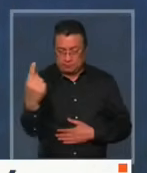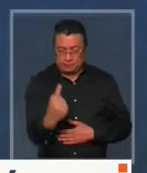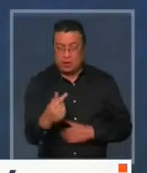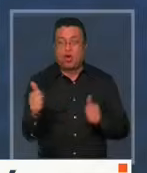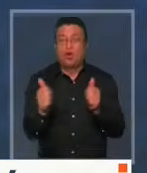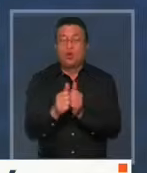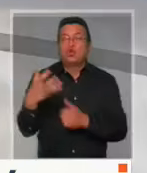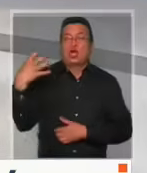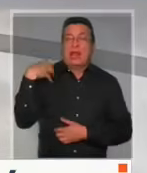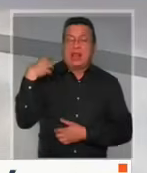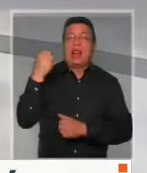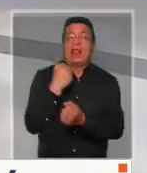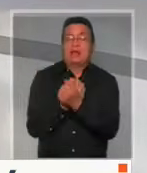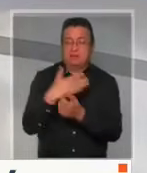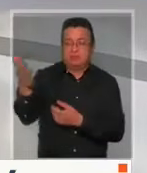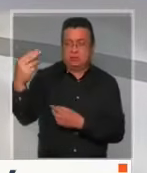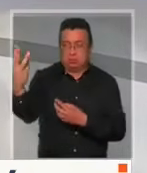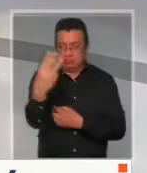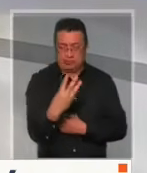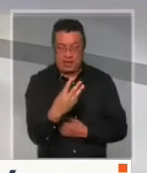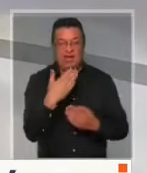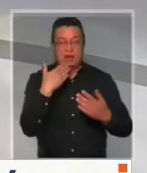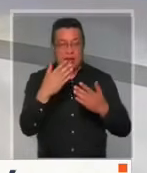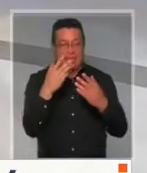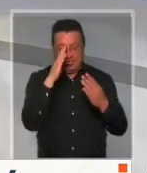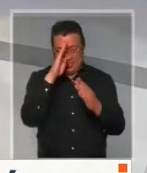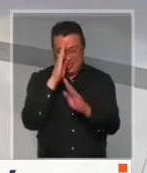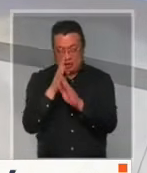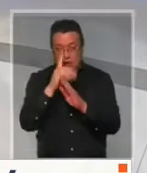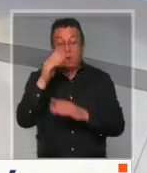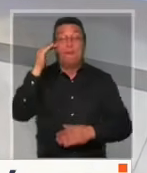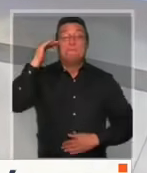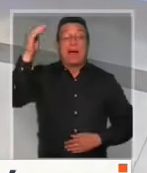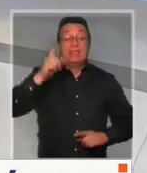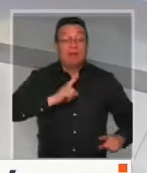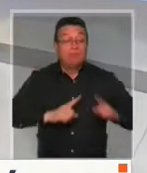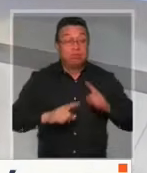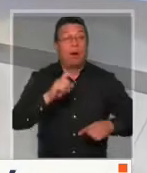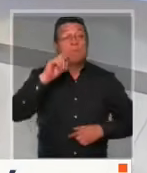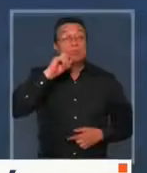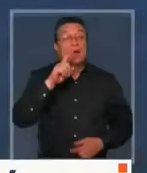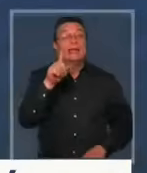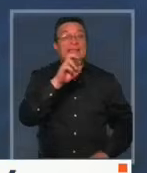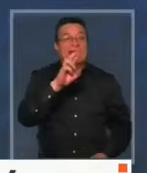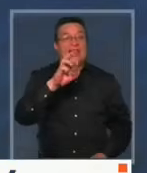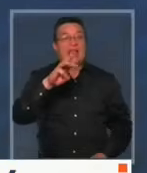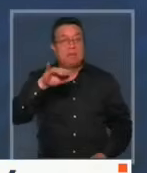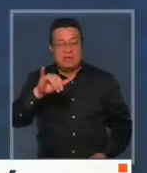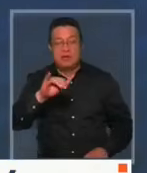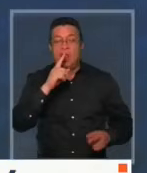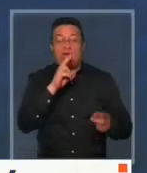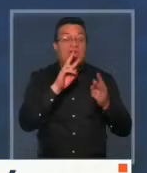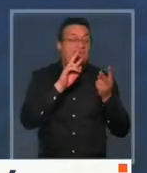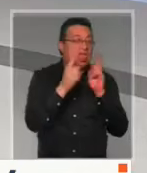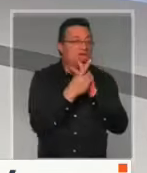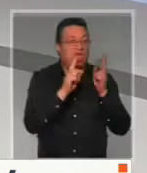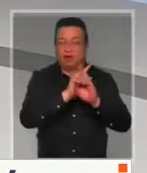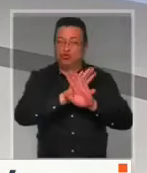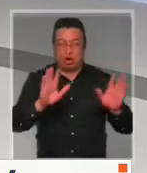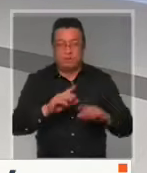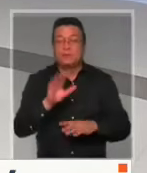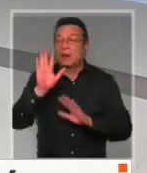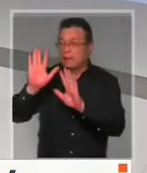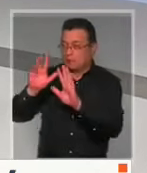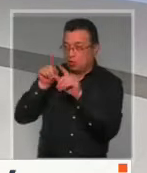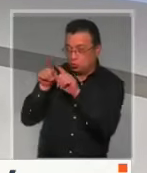general, hablemos entre los tres. Pero el mando directo, el llevar la política de seguridad es el seremi y no hay ambigüedad alguna en eso. Me tomo de sus palabras